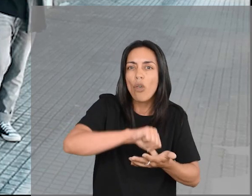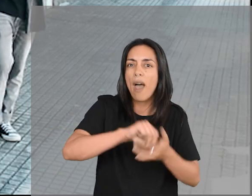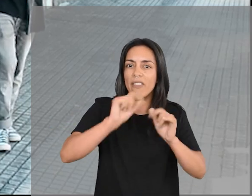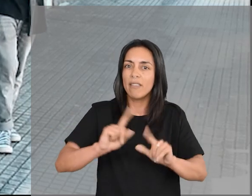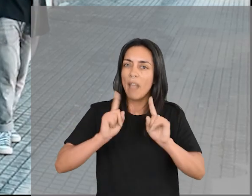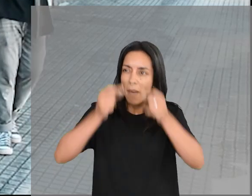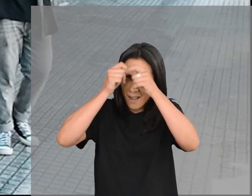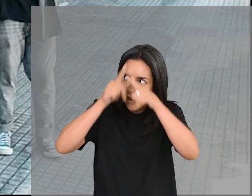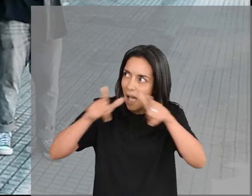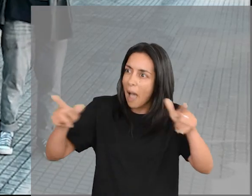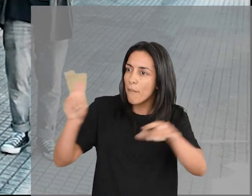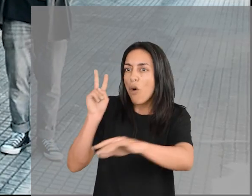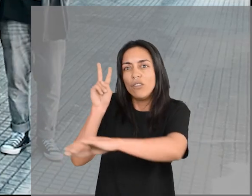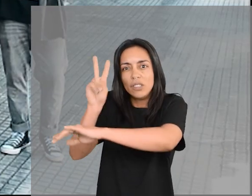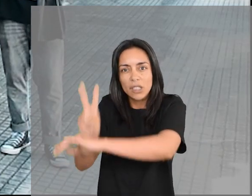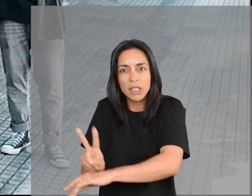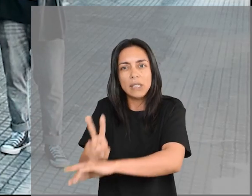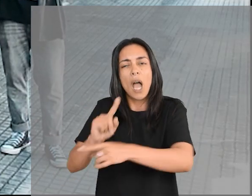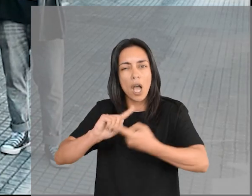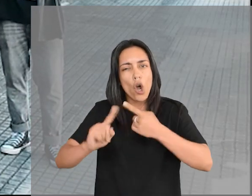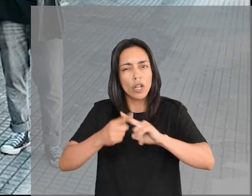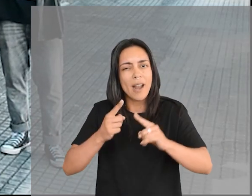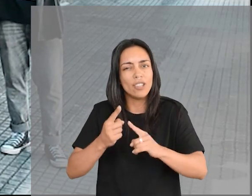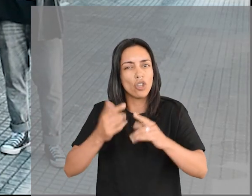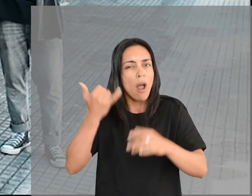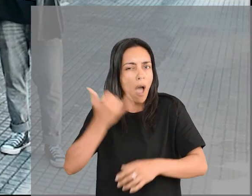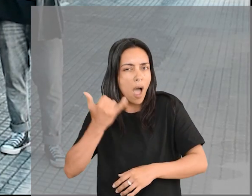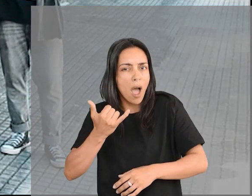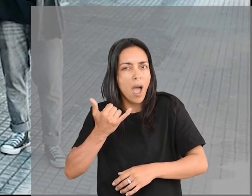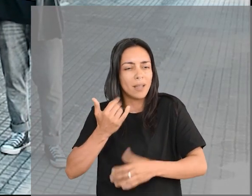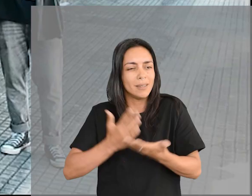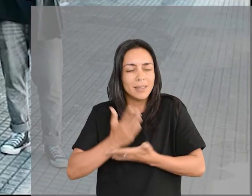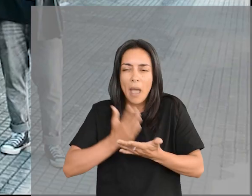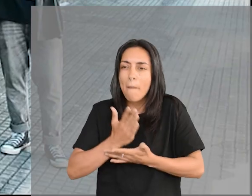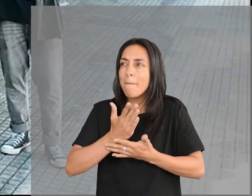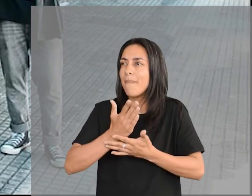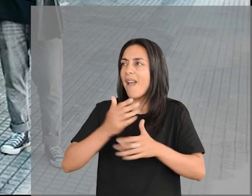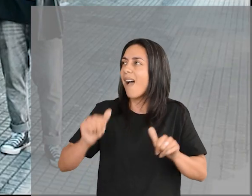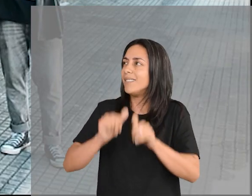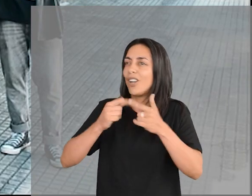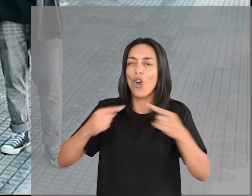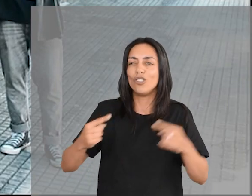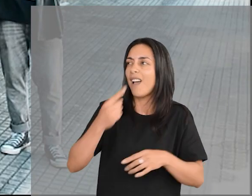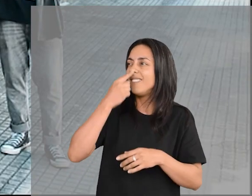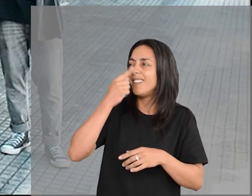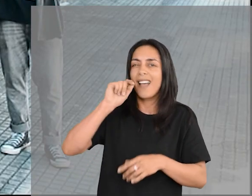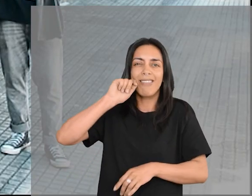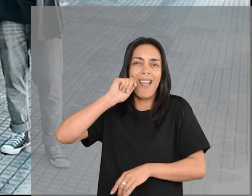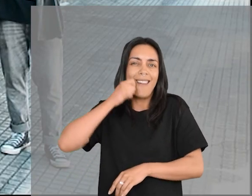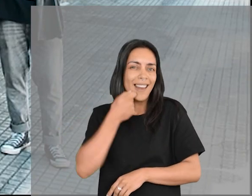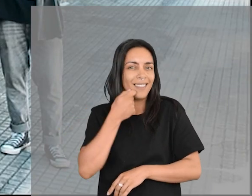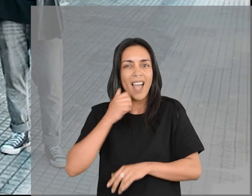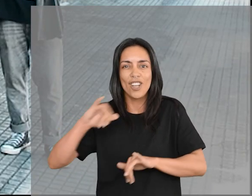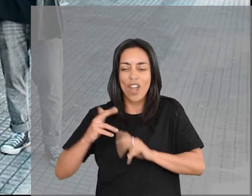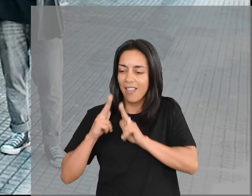coordinación existe, hay que defenderla, se pueden hacer cosas preciosas. En primer lugar, como dijo la